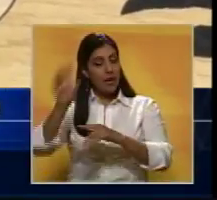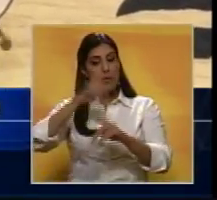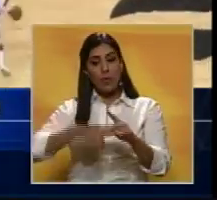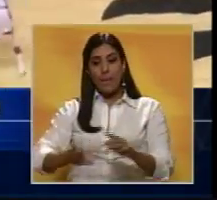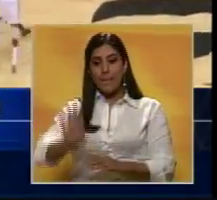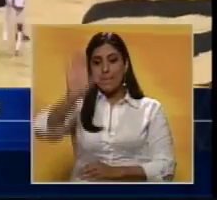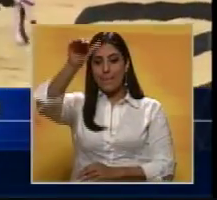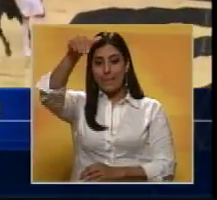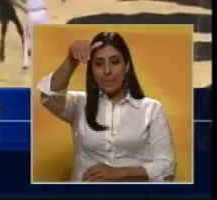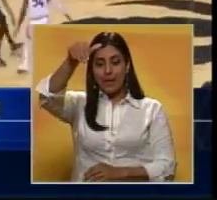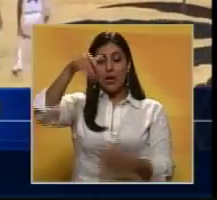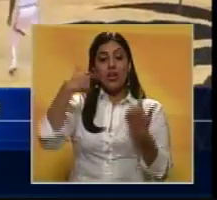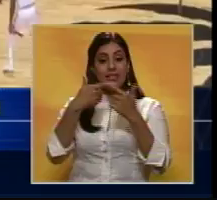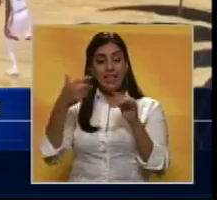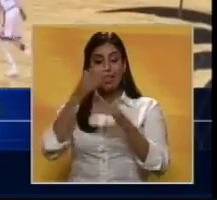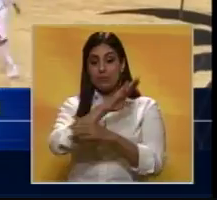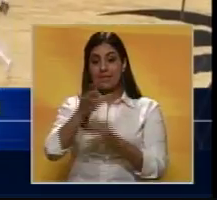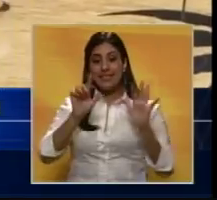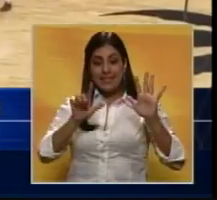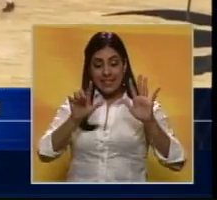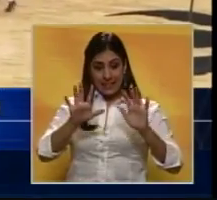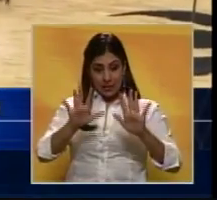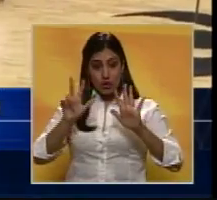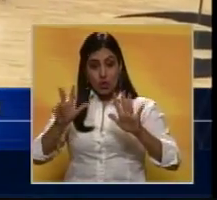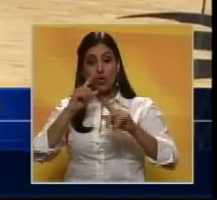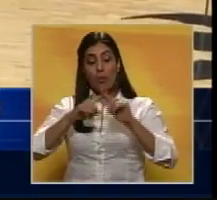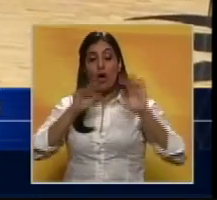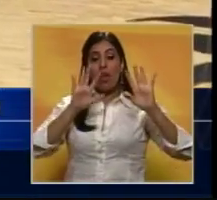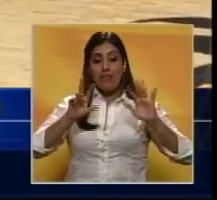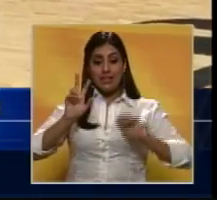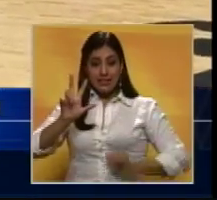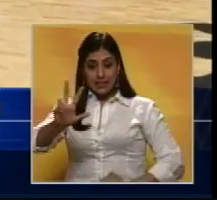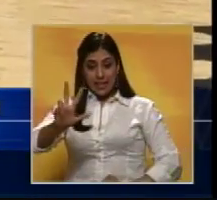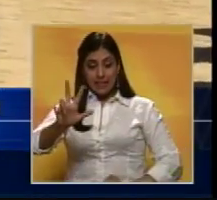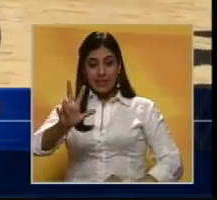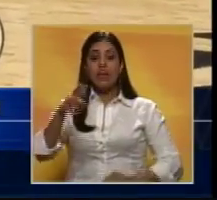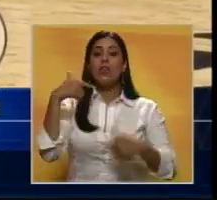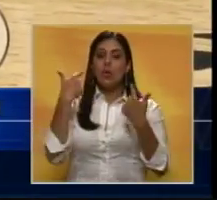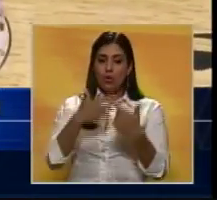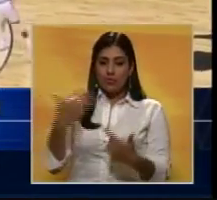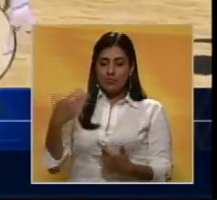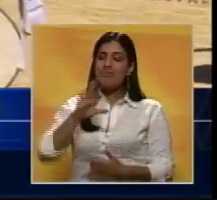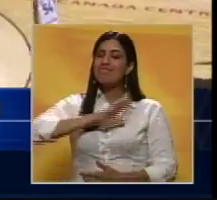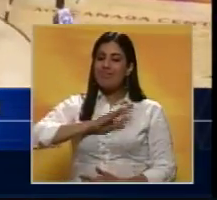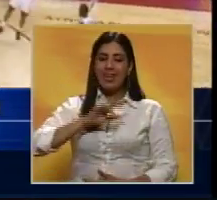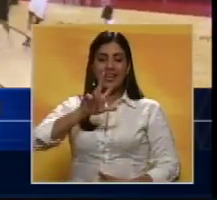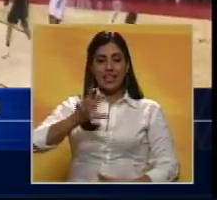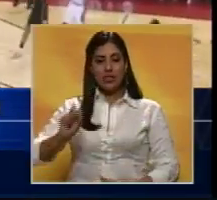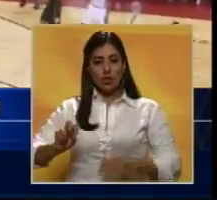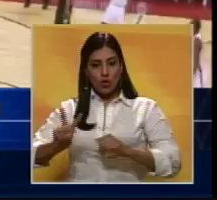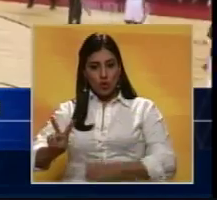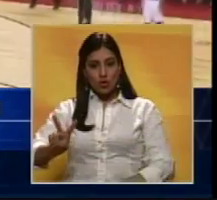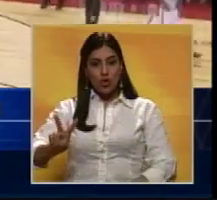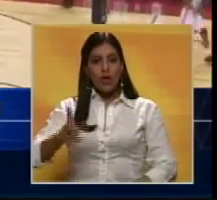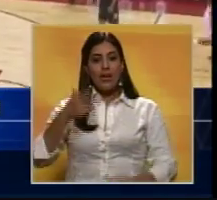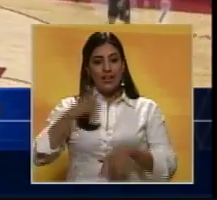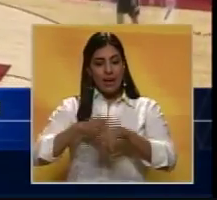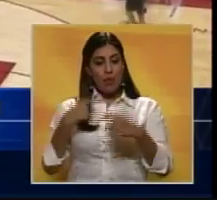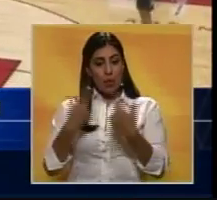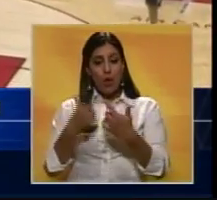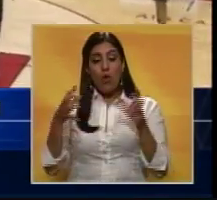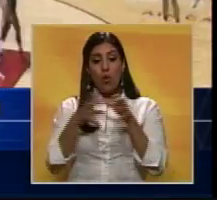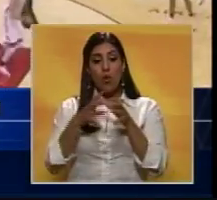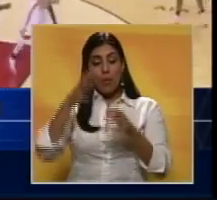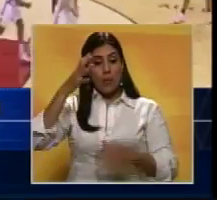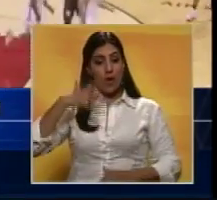NBA, donde los Raptors de Toronto vencieron 118 por 93 a los Bucks de Milwaukee y se colocaron 3-12 en su serie de playoffs. Por el